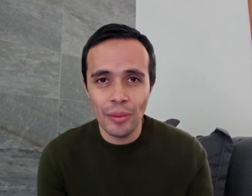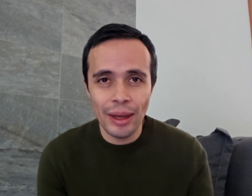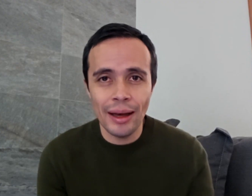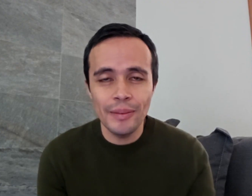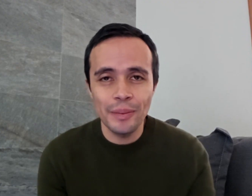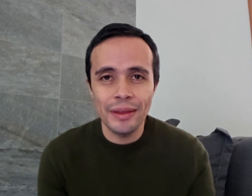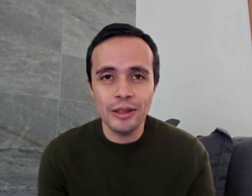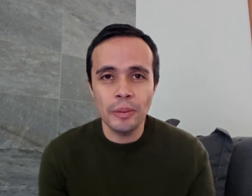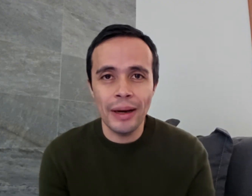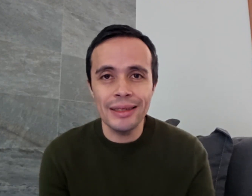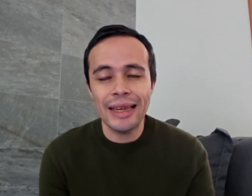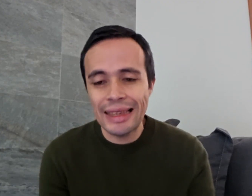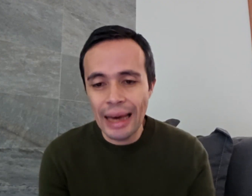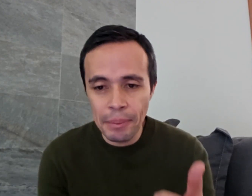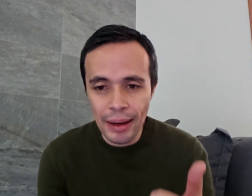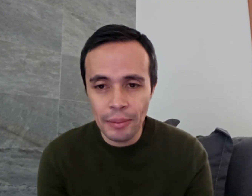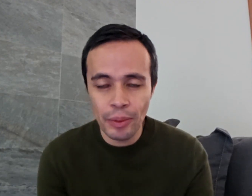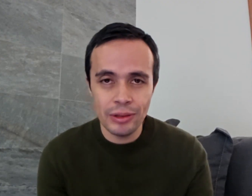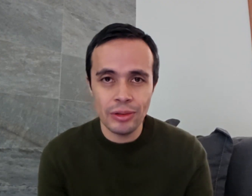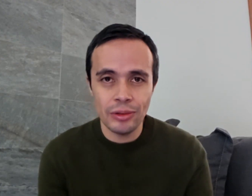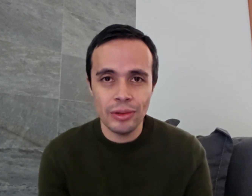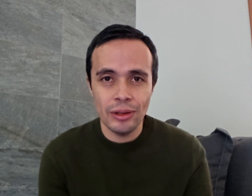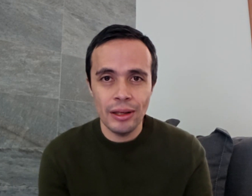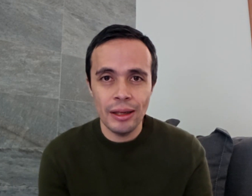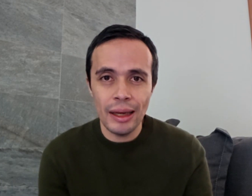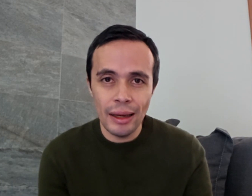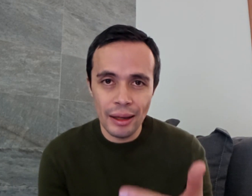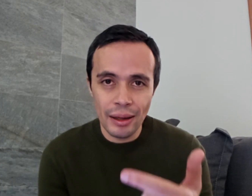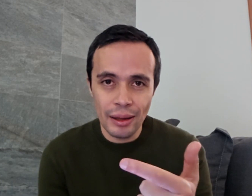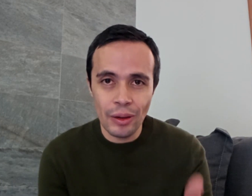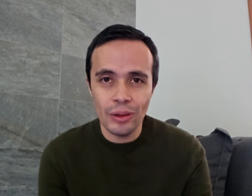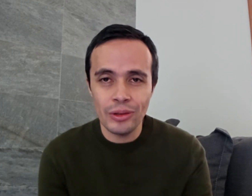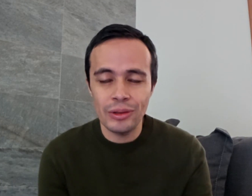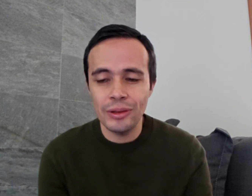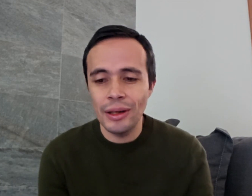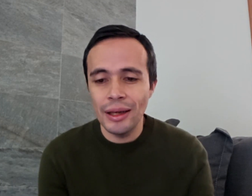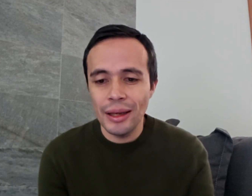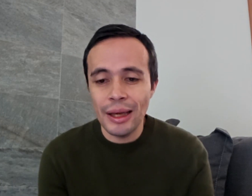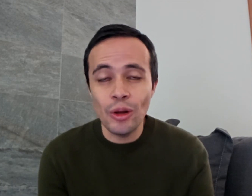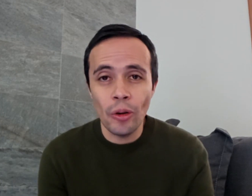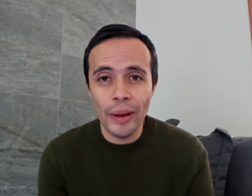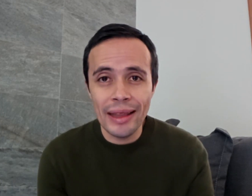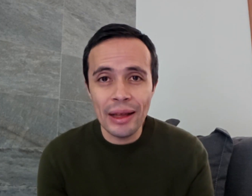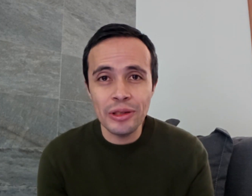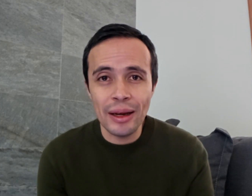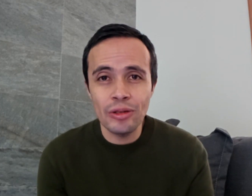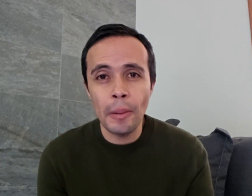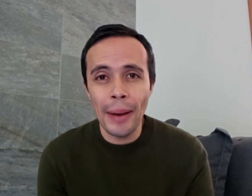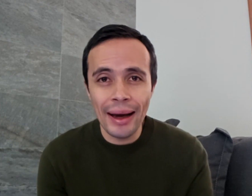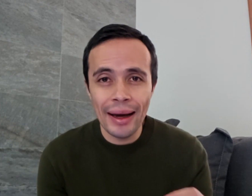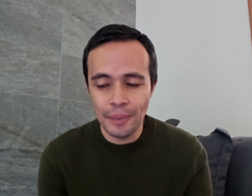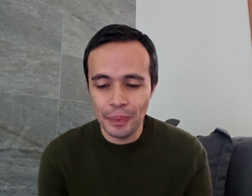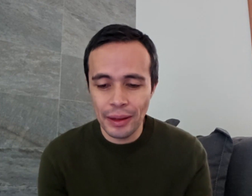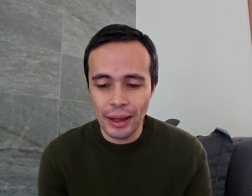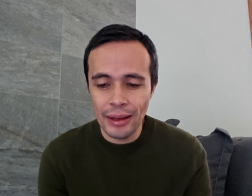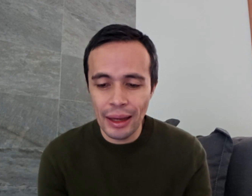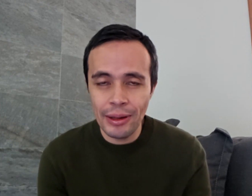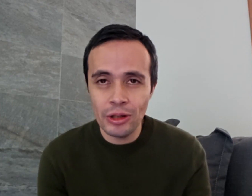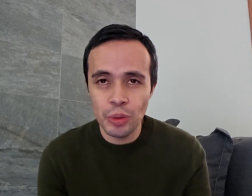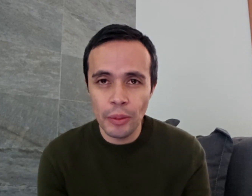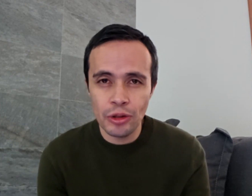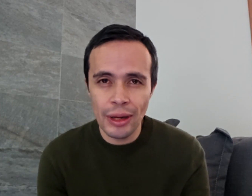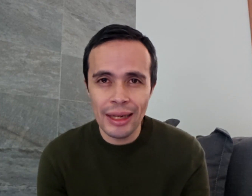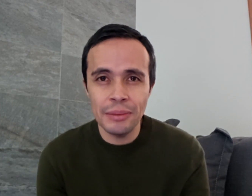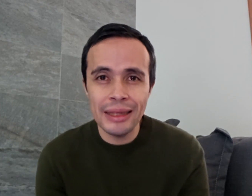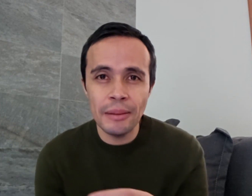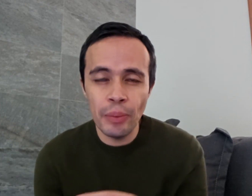mantiene la economía de su país, que ya paga impuestos, y los indocumentados incluso pagan en